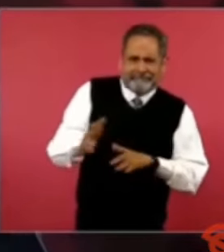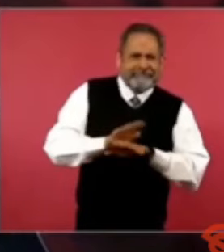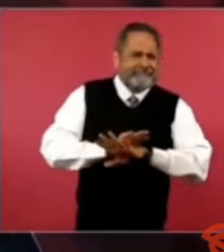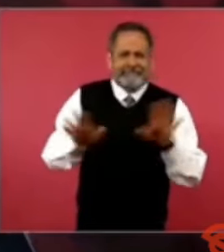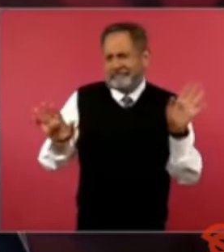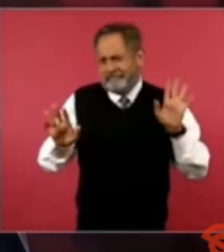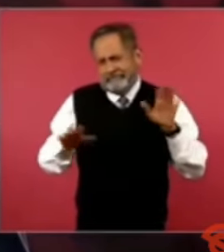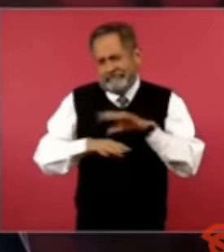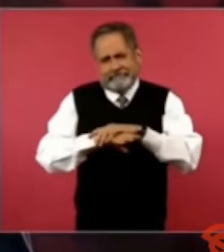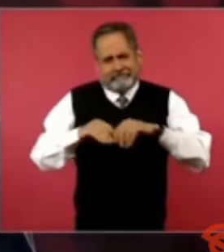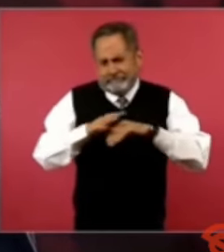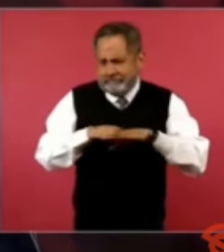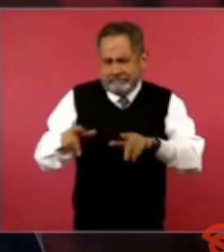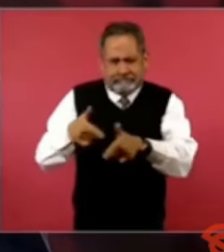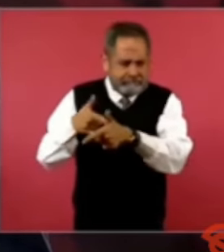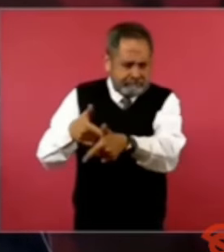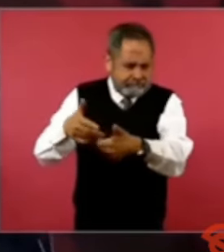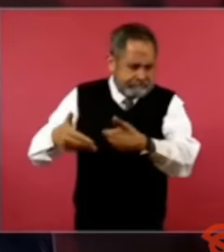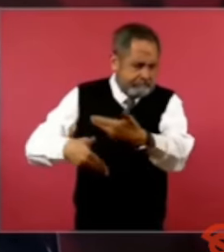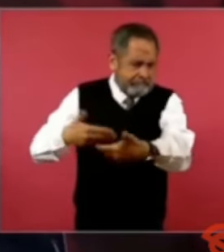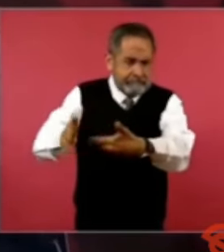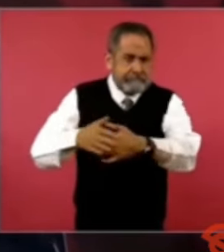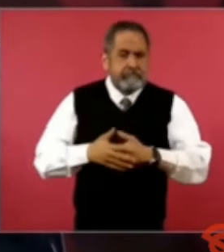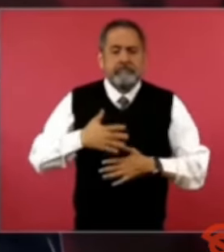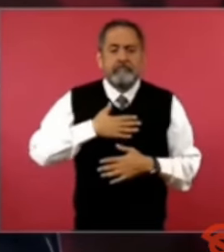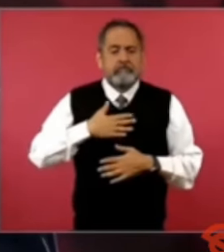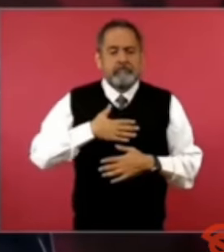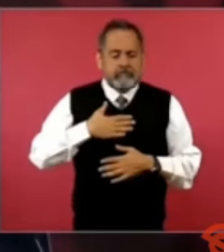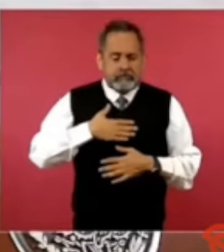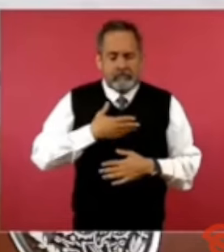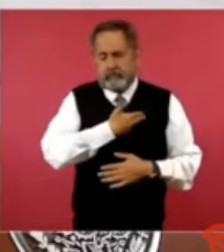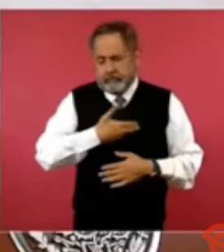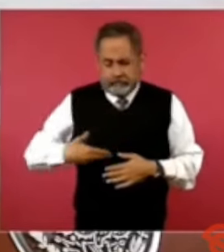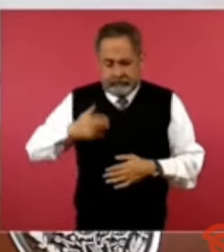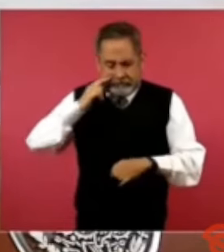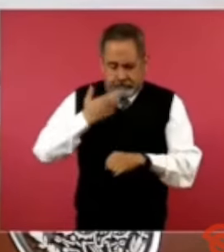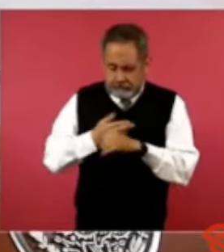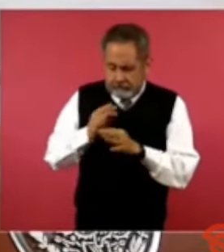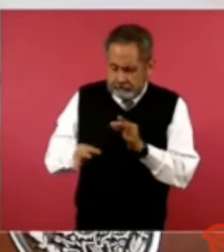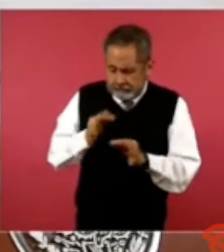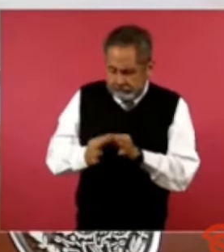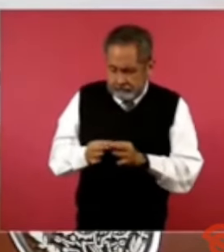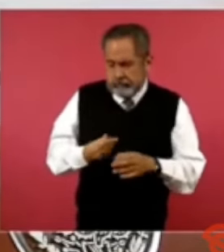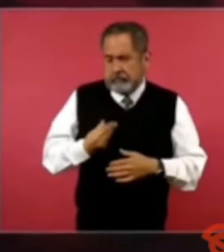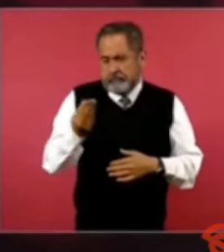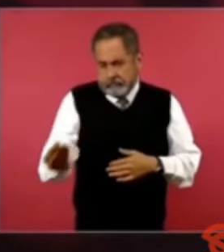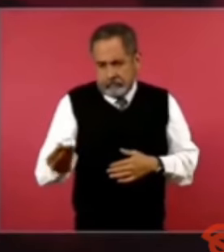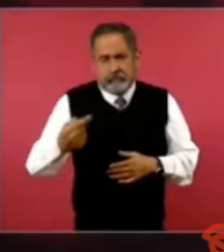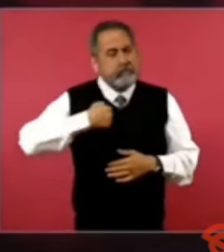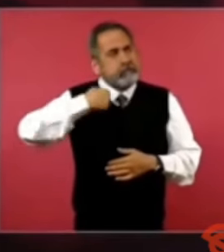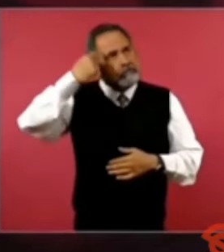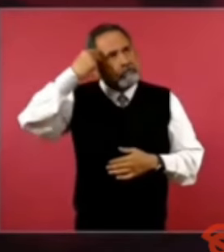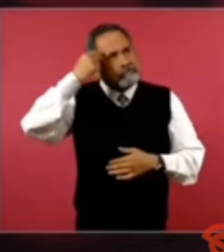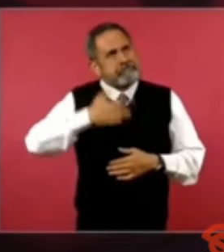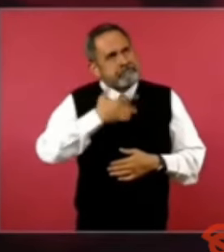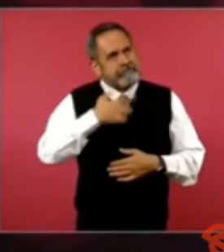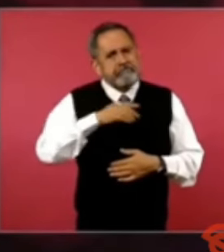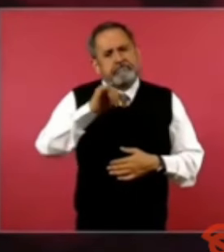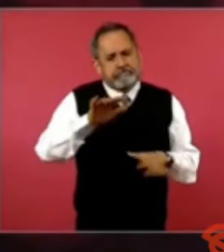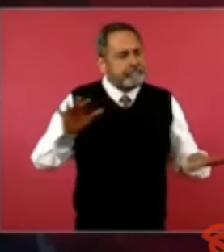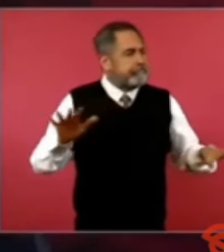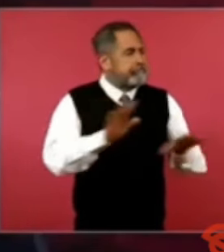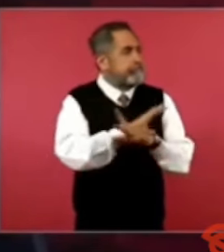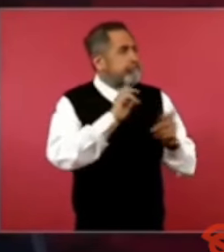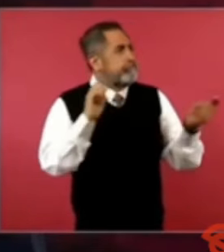ya de acuerdo a mis facultades Y estoy convencido que hace falta la reforma al